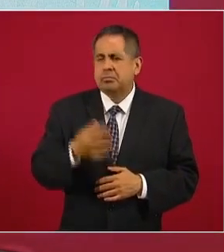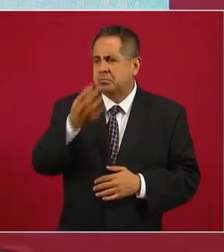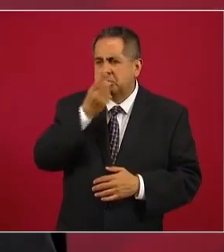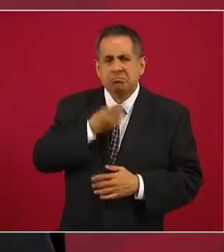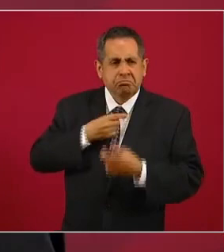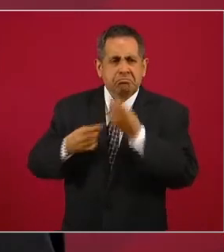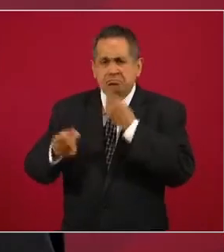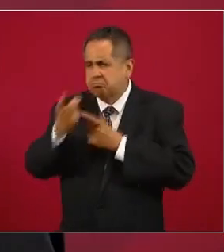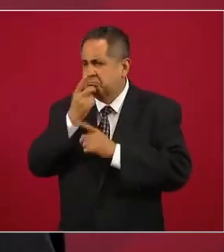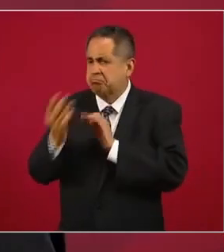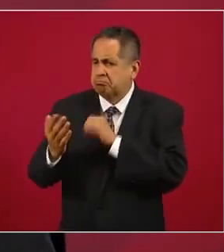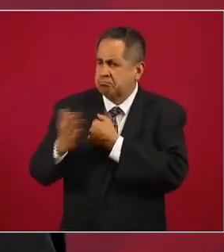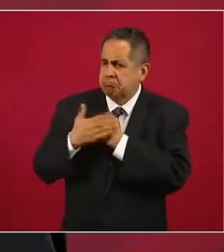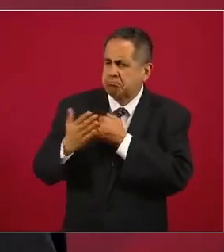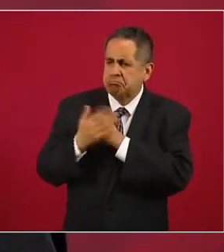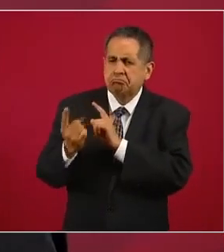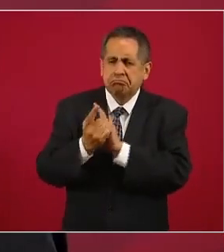dicen,